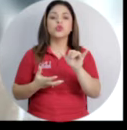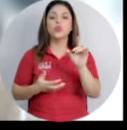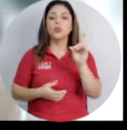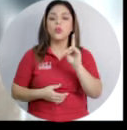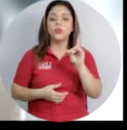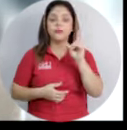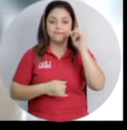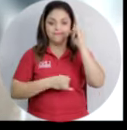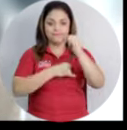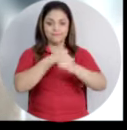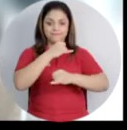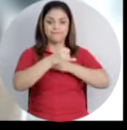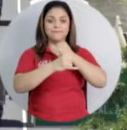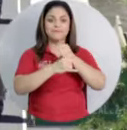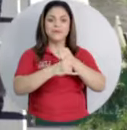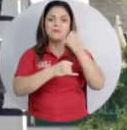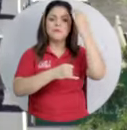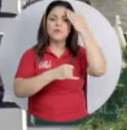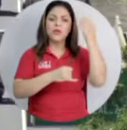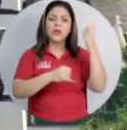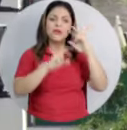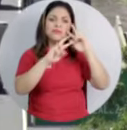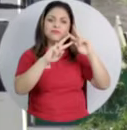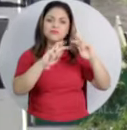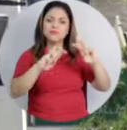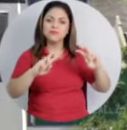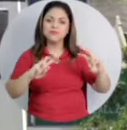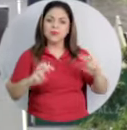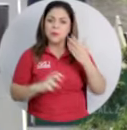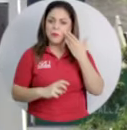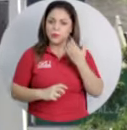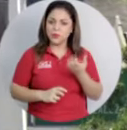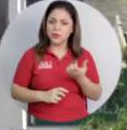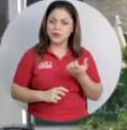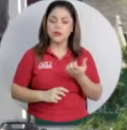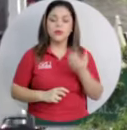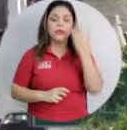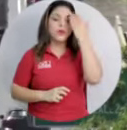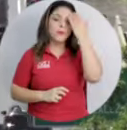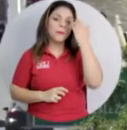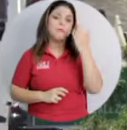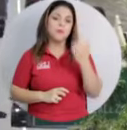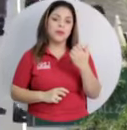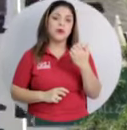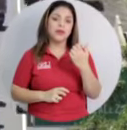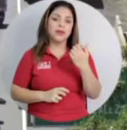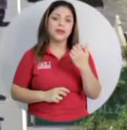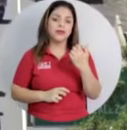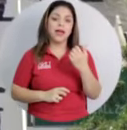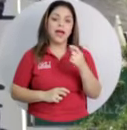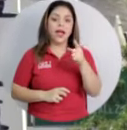internacional. ¿Y por qué hay que hacerlo? Porque eso encarece la